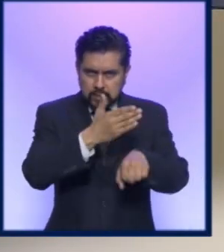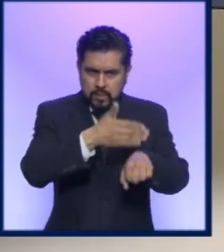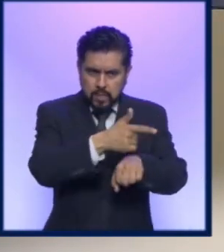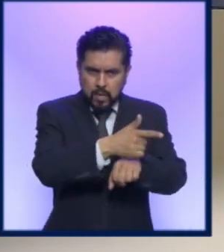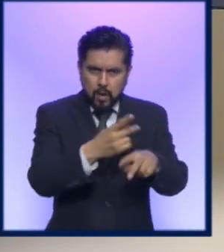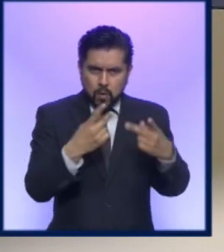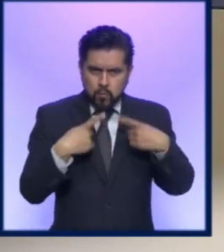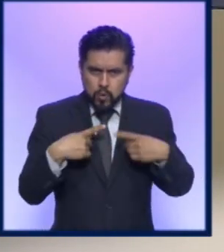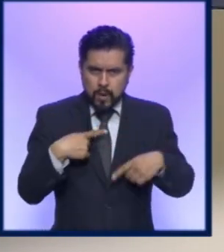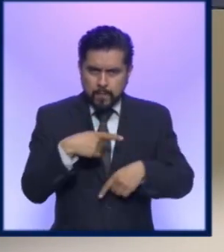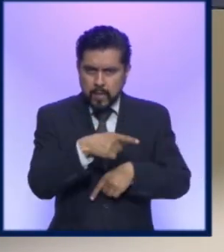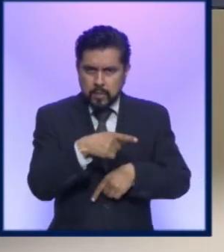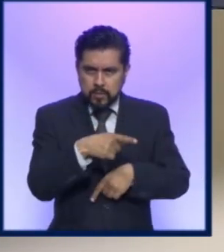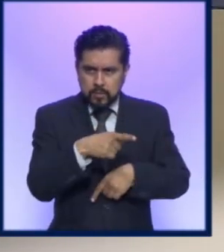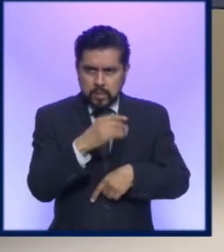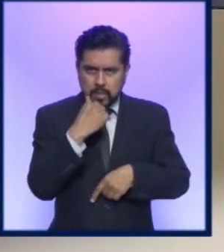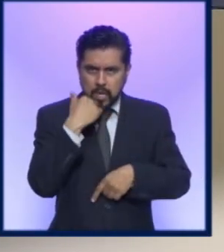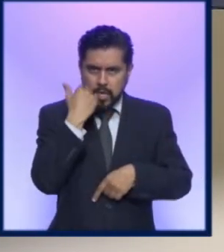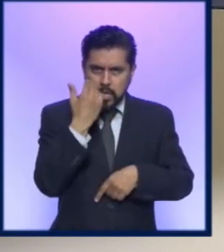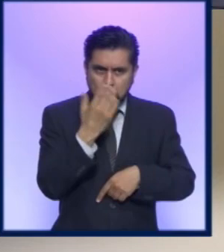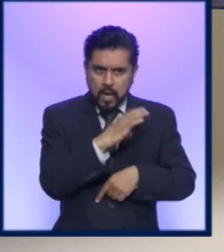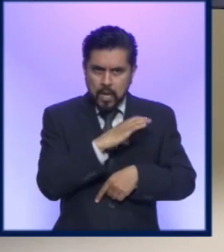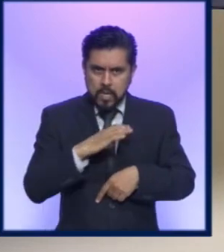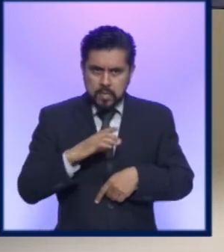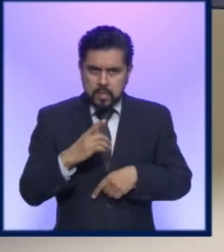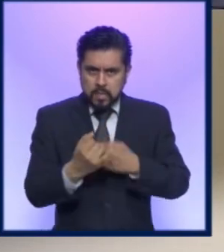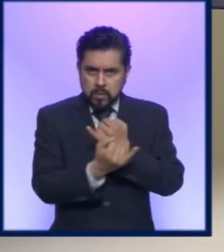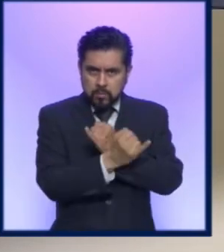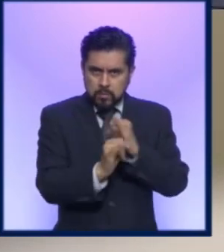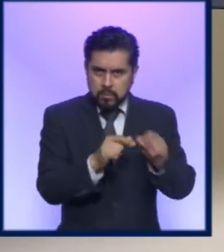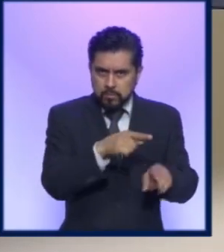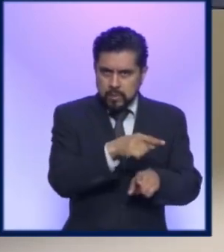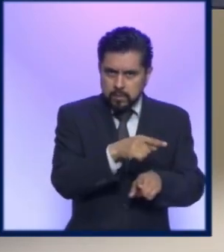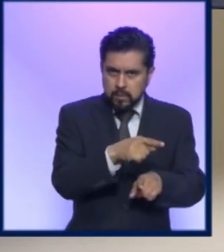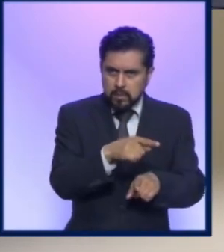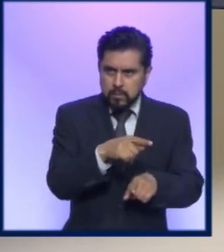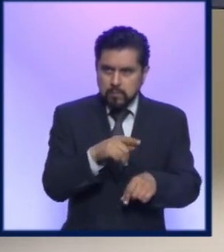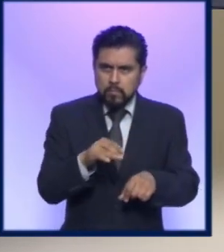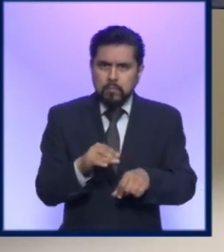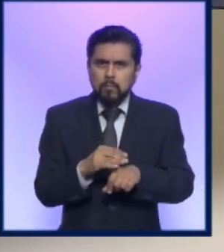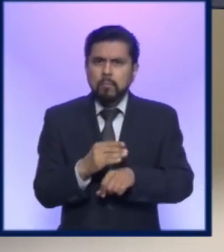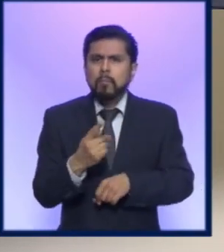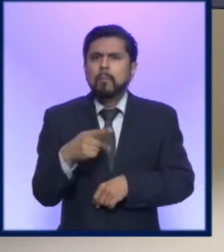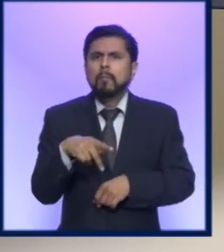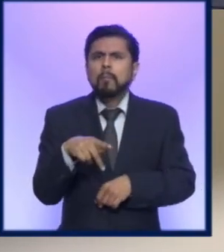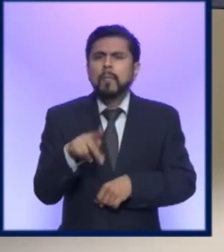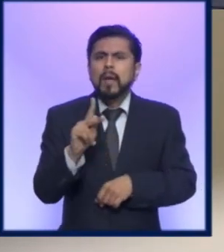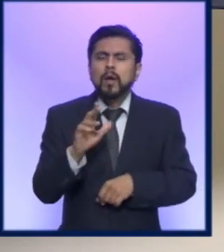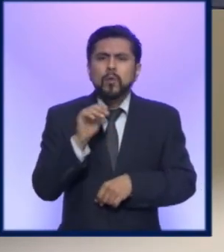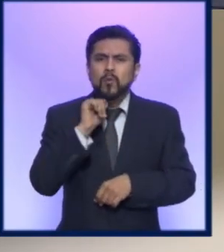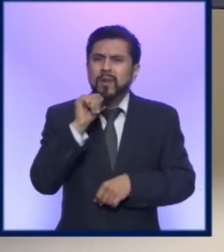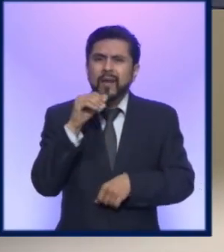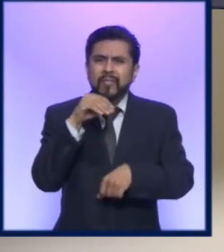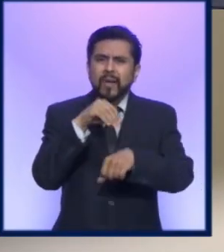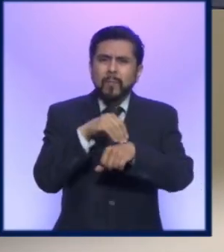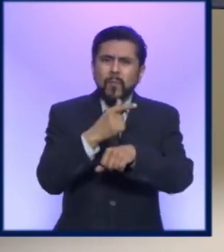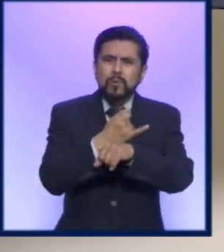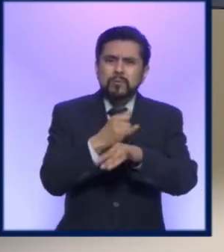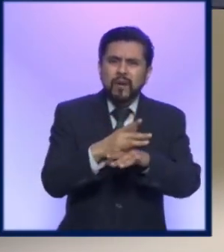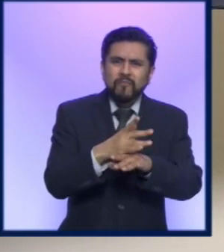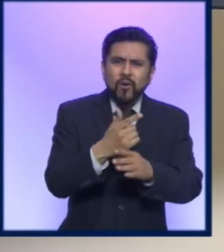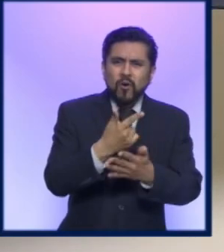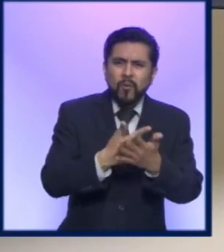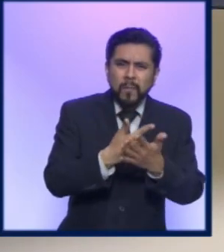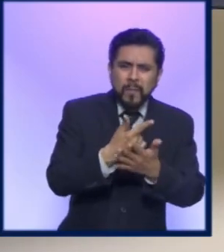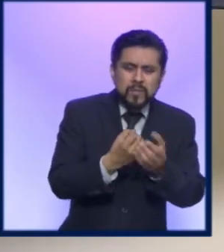postuló con como con una candidatura independiente con una candidatura independiente por no presentar sus informes de ingresos y gastos